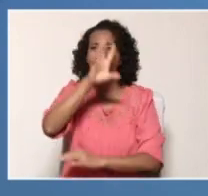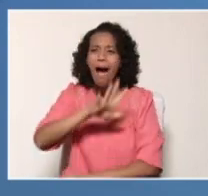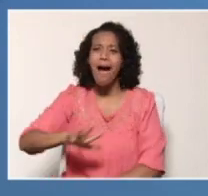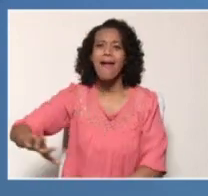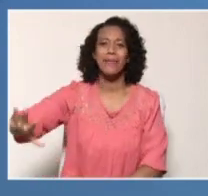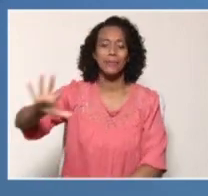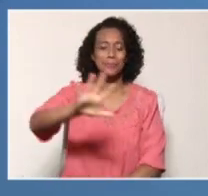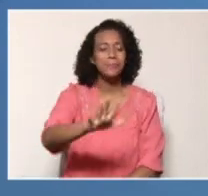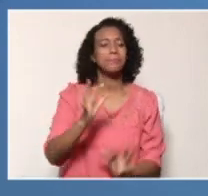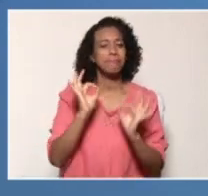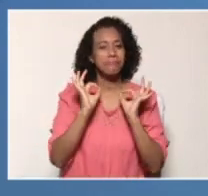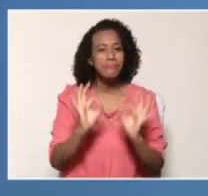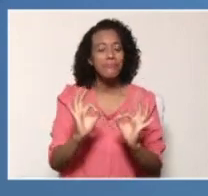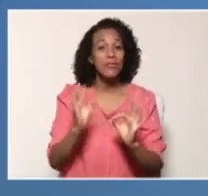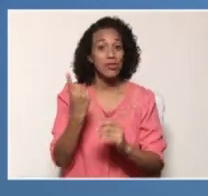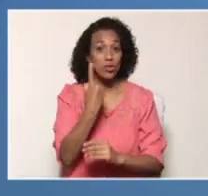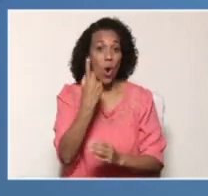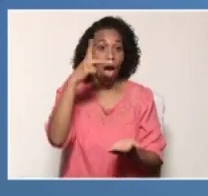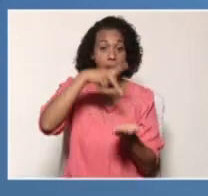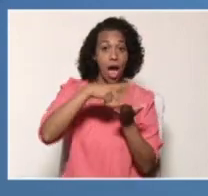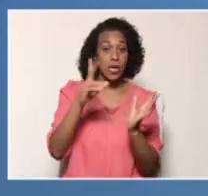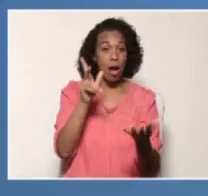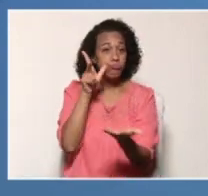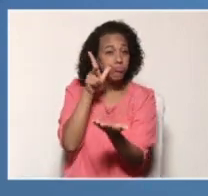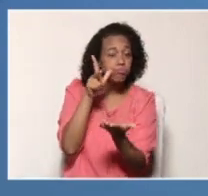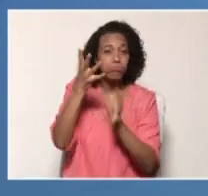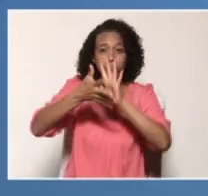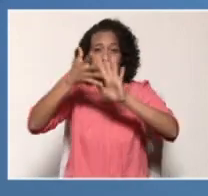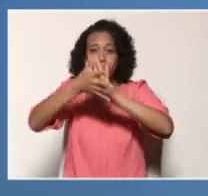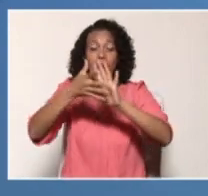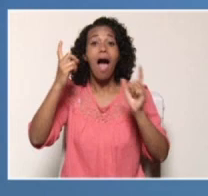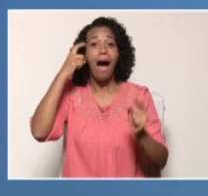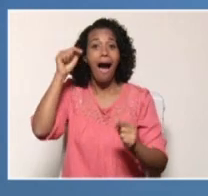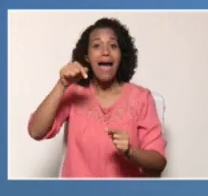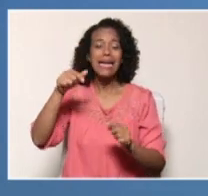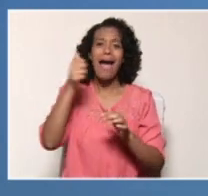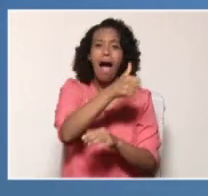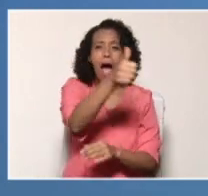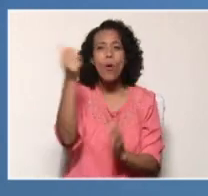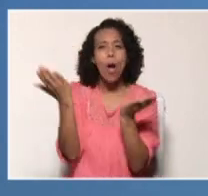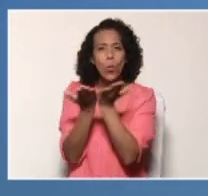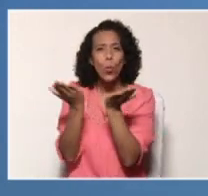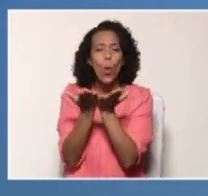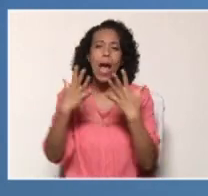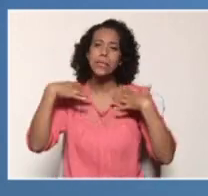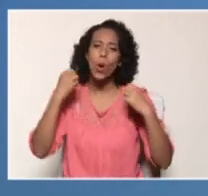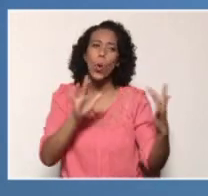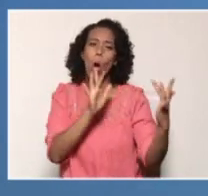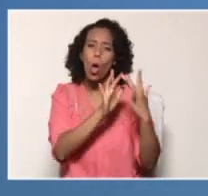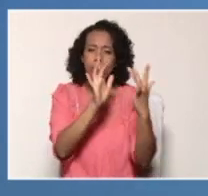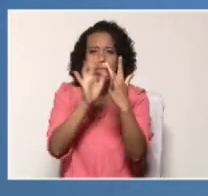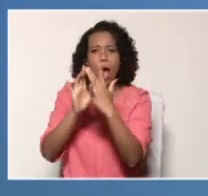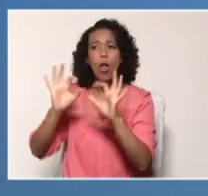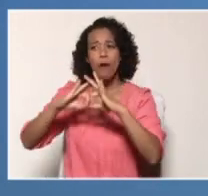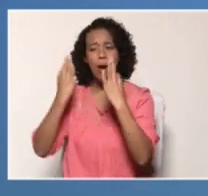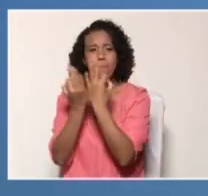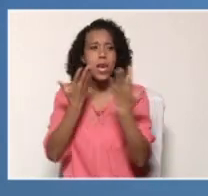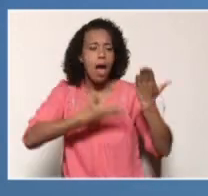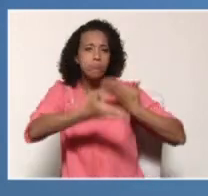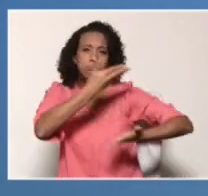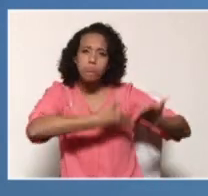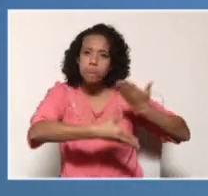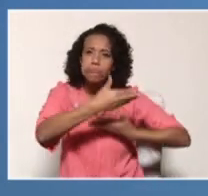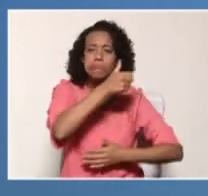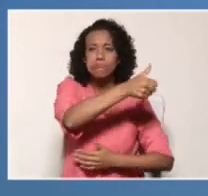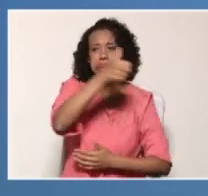nuestra amada Venezuela que no solamente están acá, sino que también están en cada una de las escuelas y seguro estamos de que también están